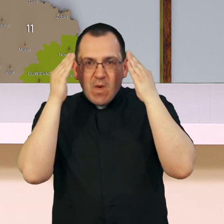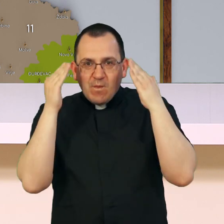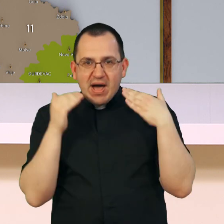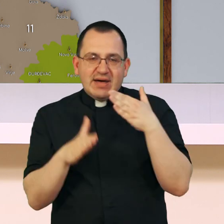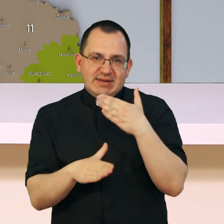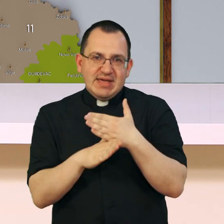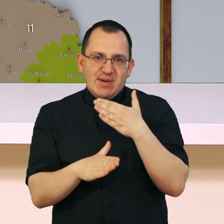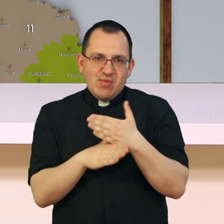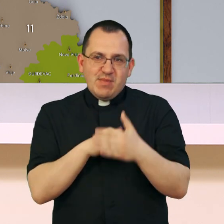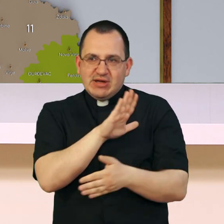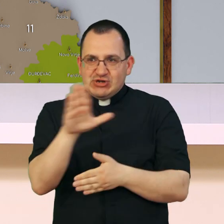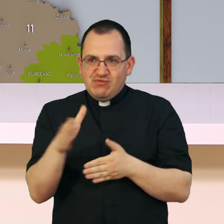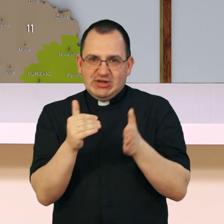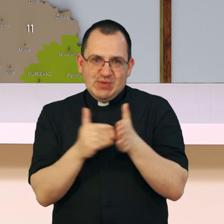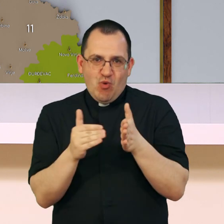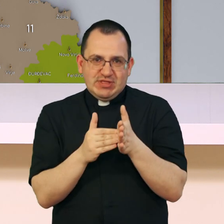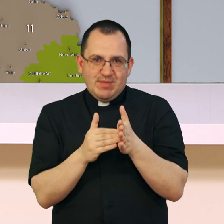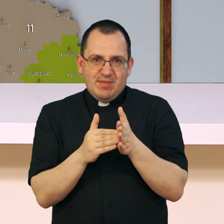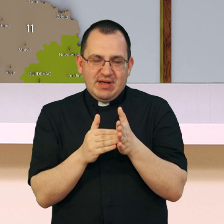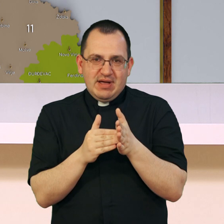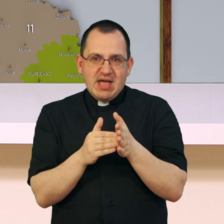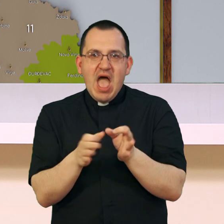u svim vašim potrebama, a